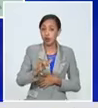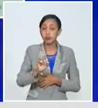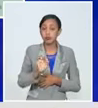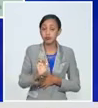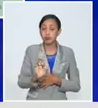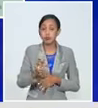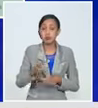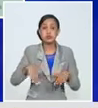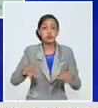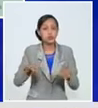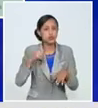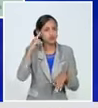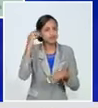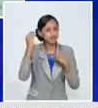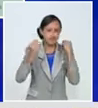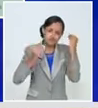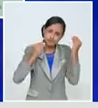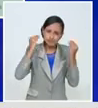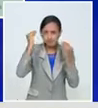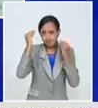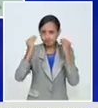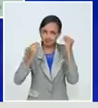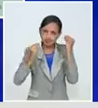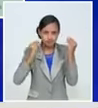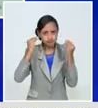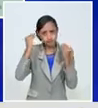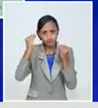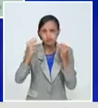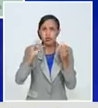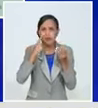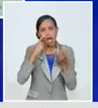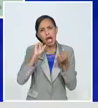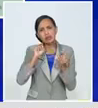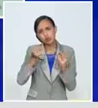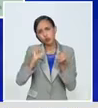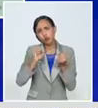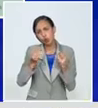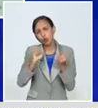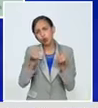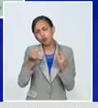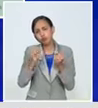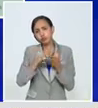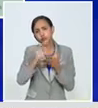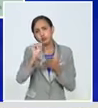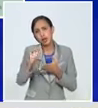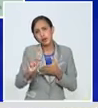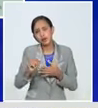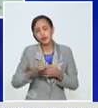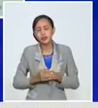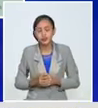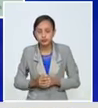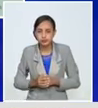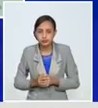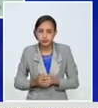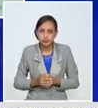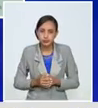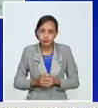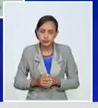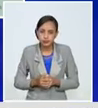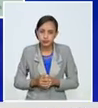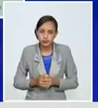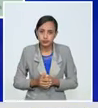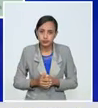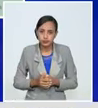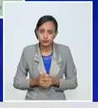hace pensar en un control de la epidemia que se ha ido logrando en este